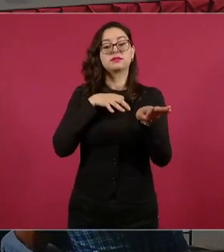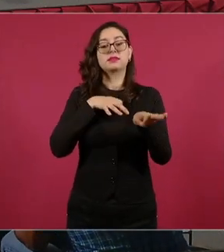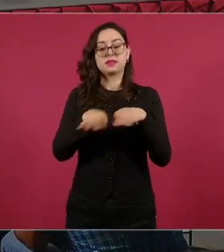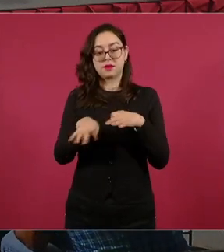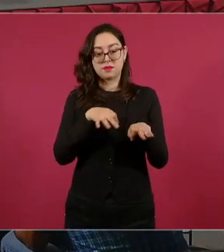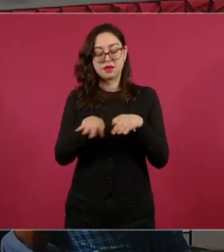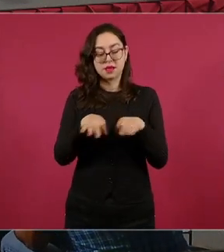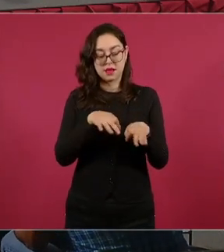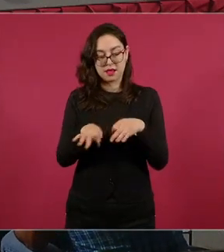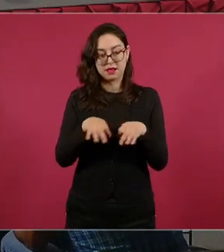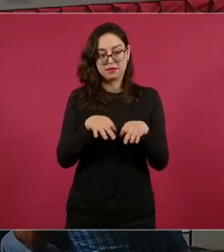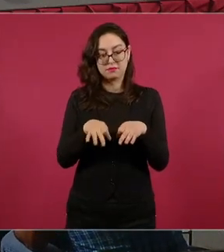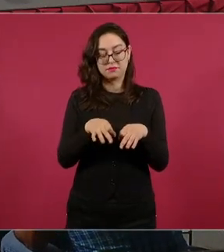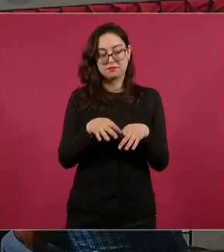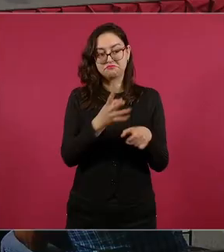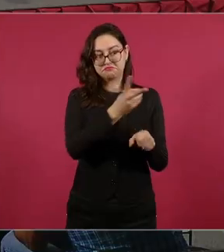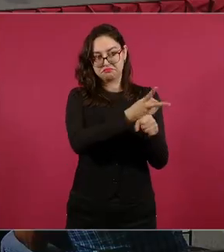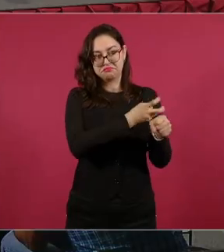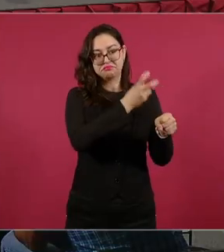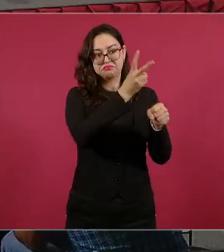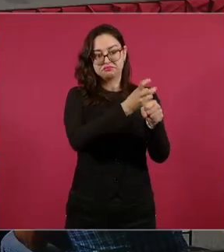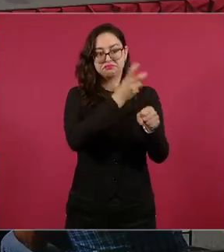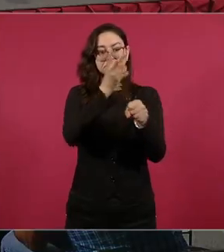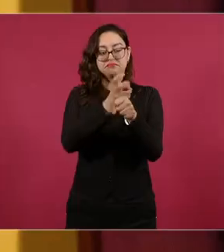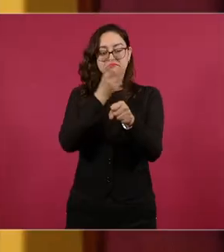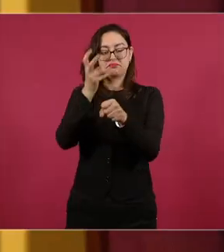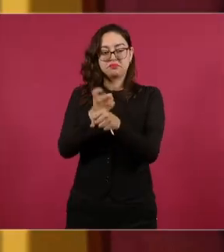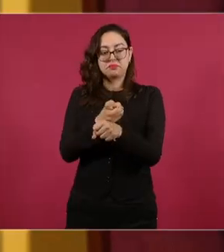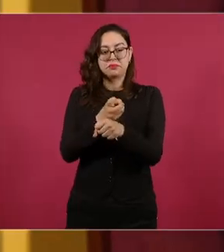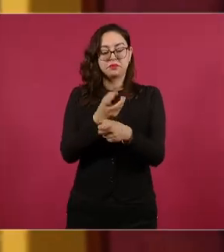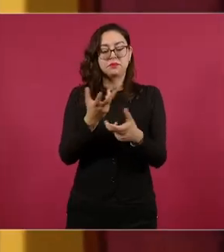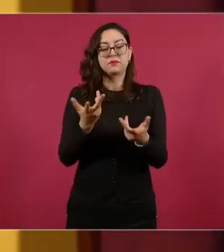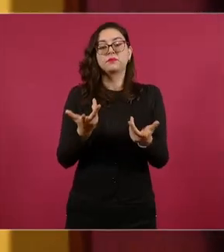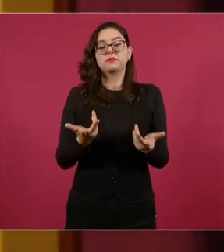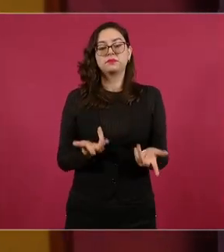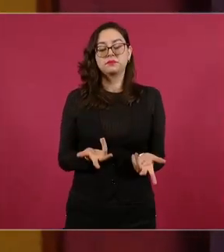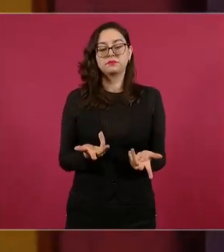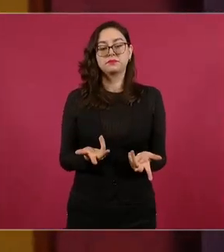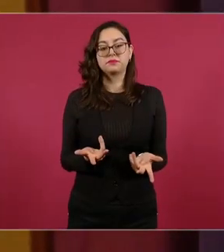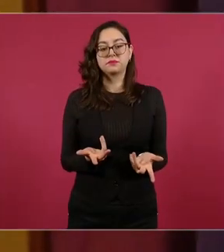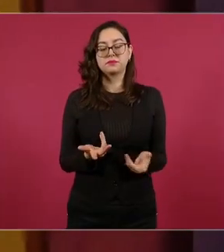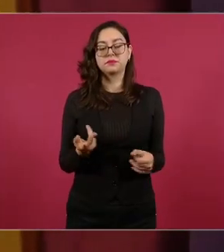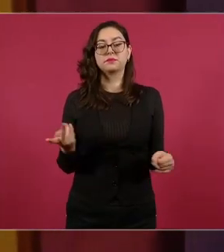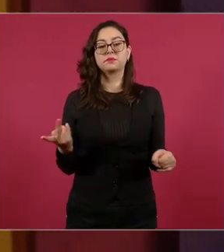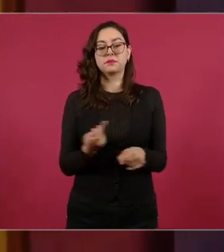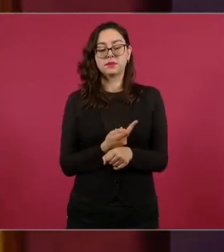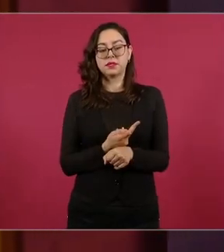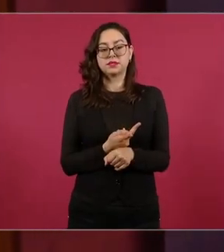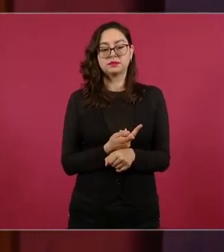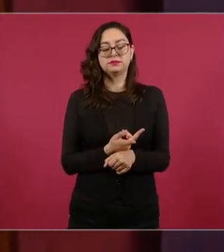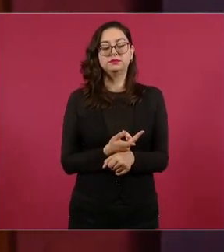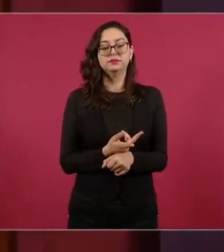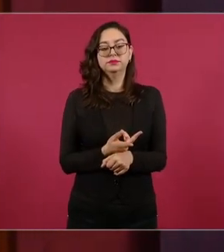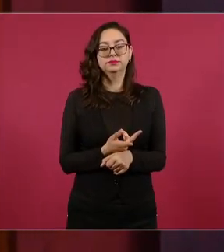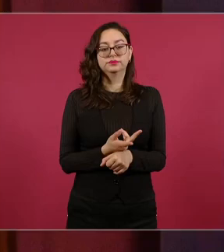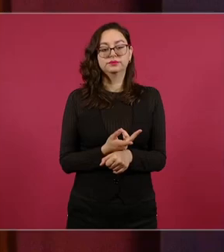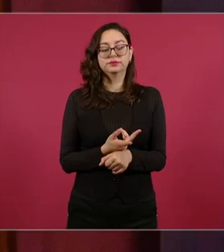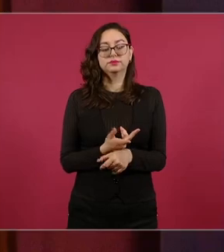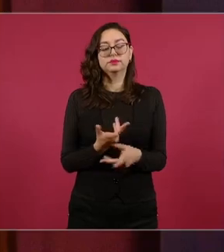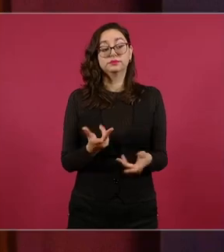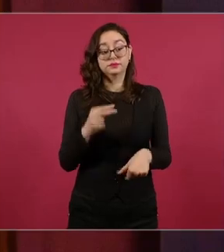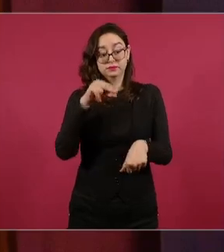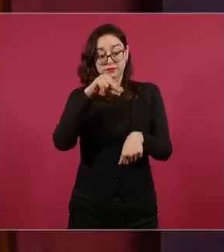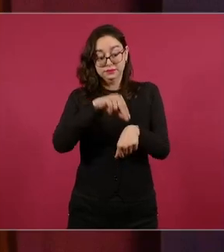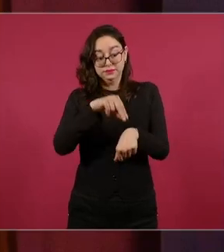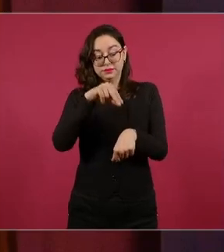necesariamente surge a partir de cuántas médicas y médicos generales obtenían una beca